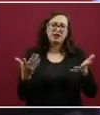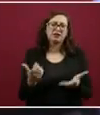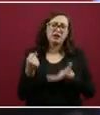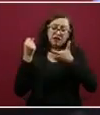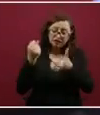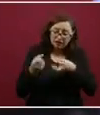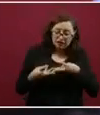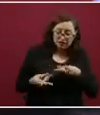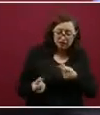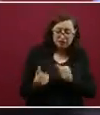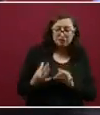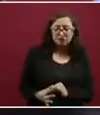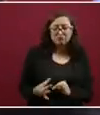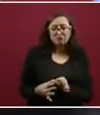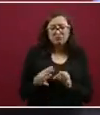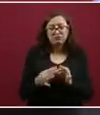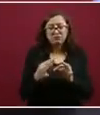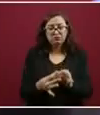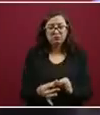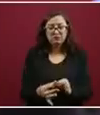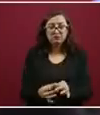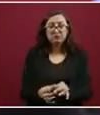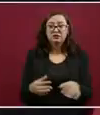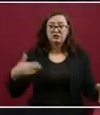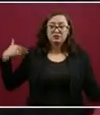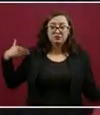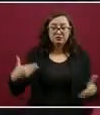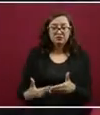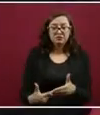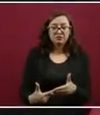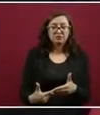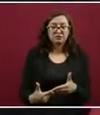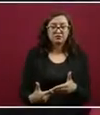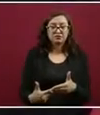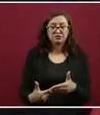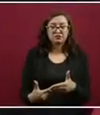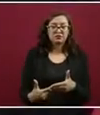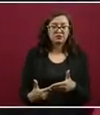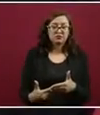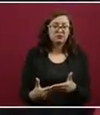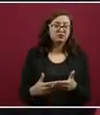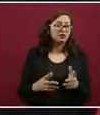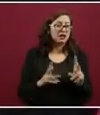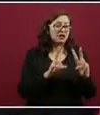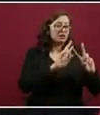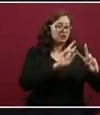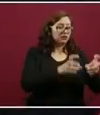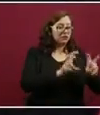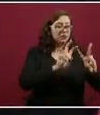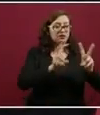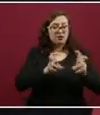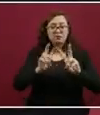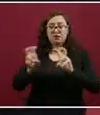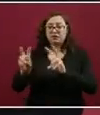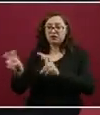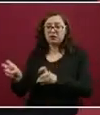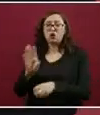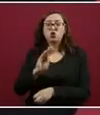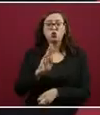gasto del IMSS, es decir, lo que ha gastado en todos los rubros el instituto, es